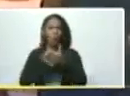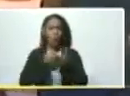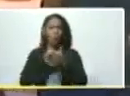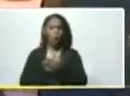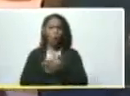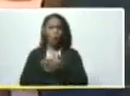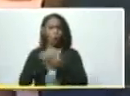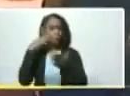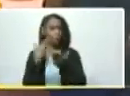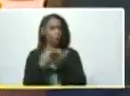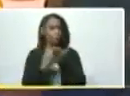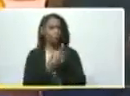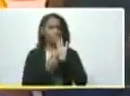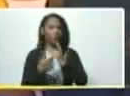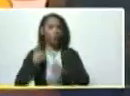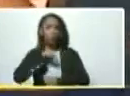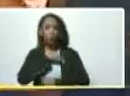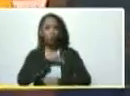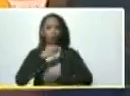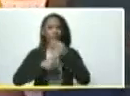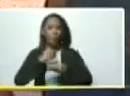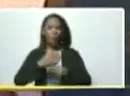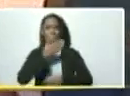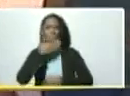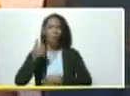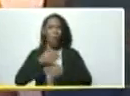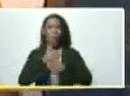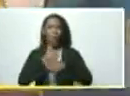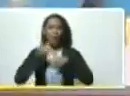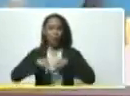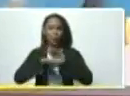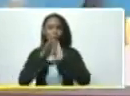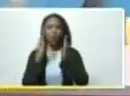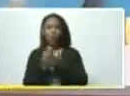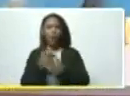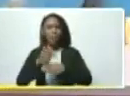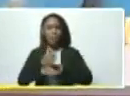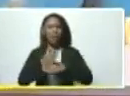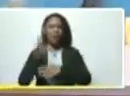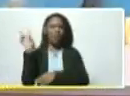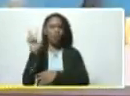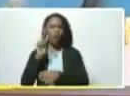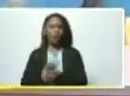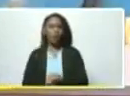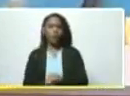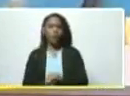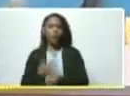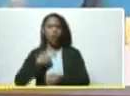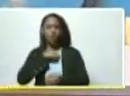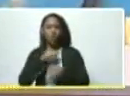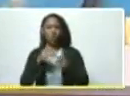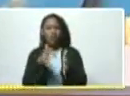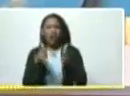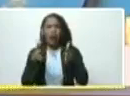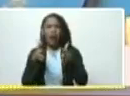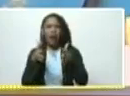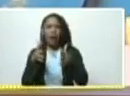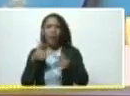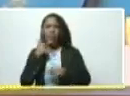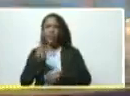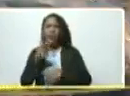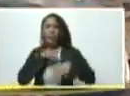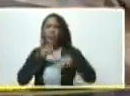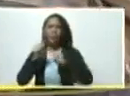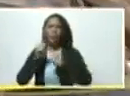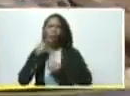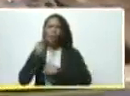ha evidenciado que nosotros estamos hechos de la mejor madera de este mundo, que es la madera venezolana, y que estamos ganados para decirle a un imperio que después